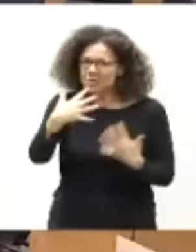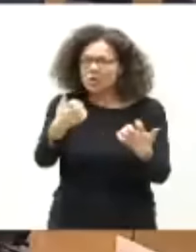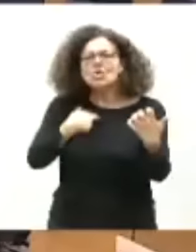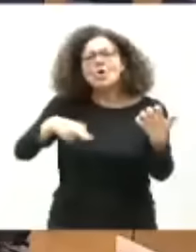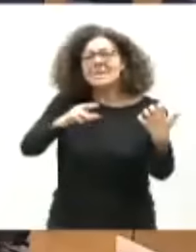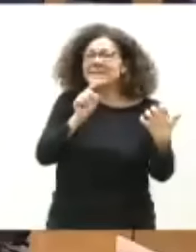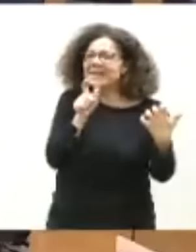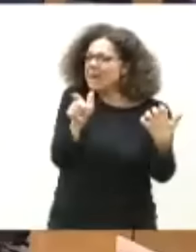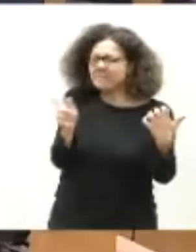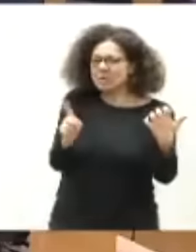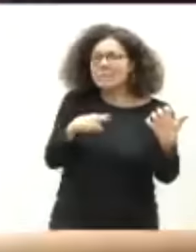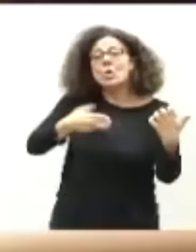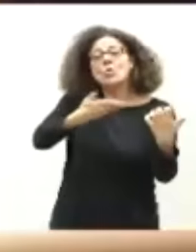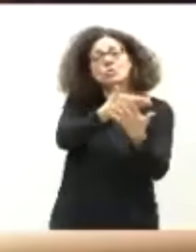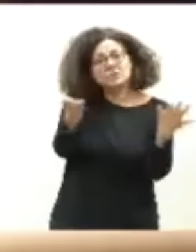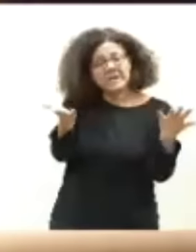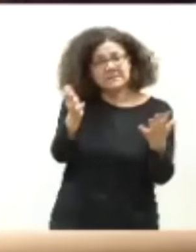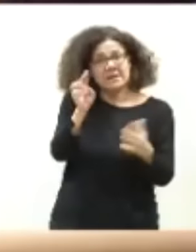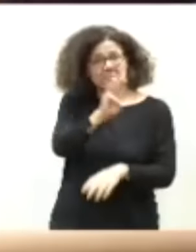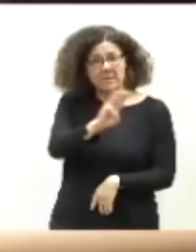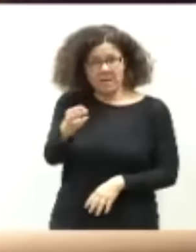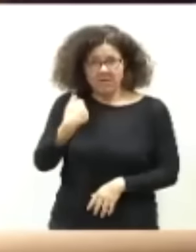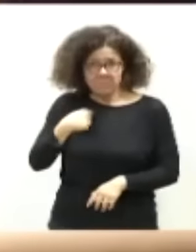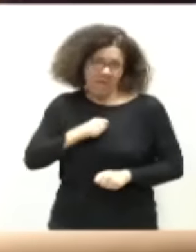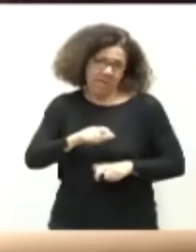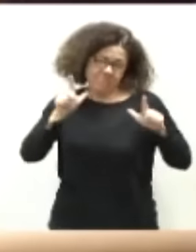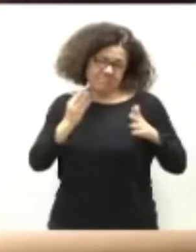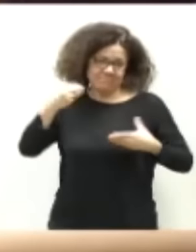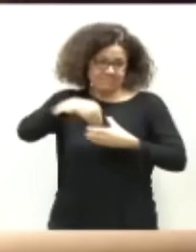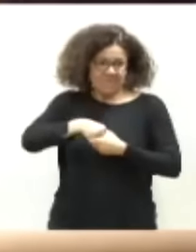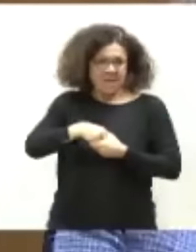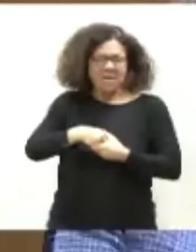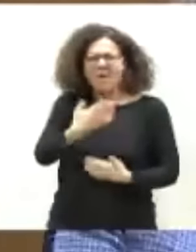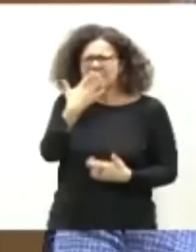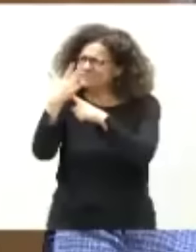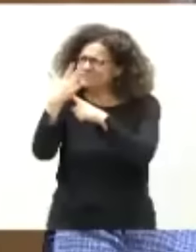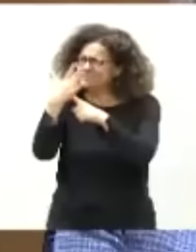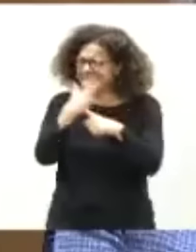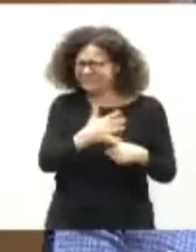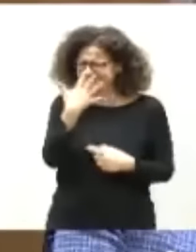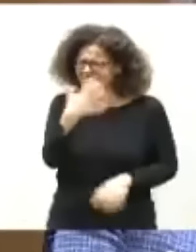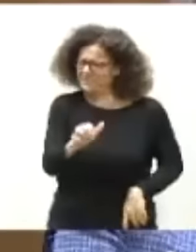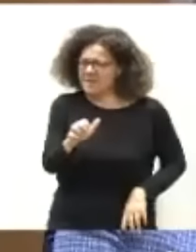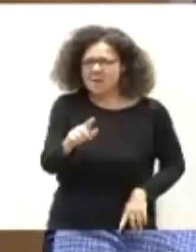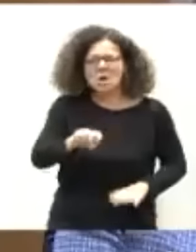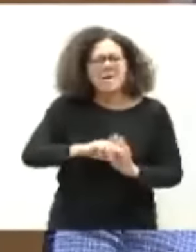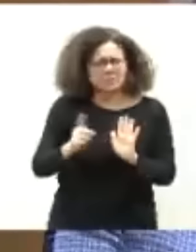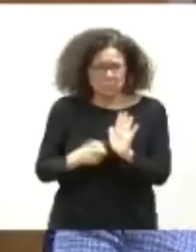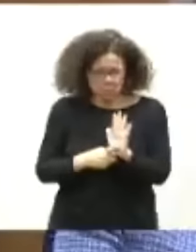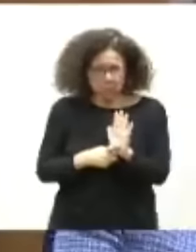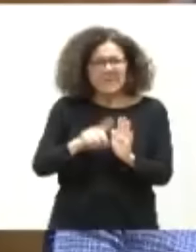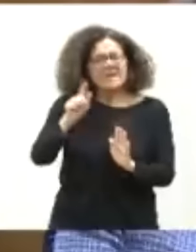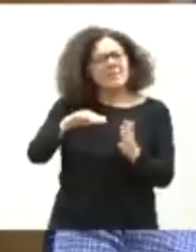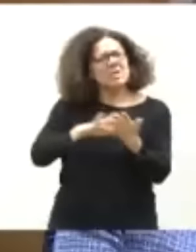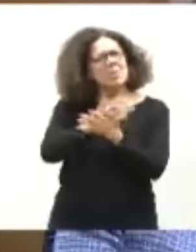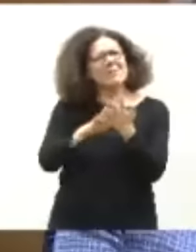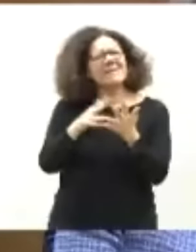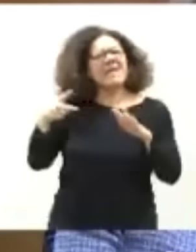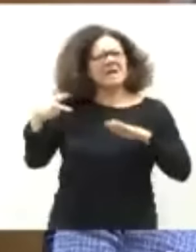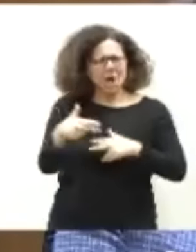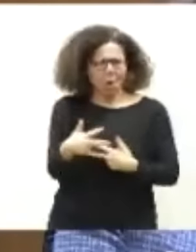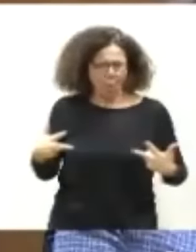ustedes, señorías del Partido Popular, han quedado retratadas en ellas. Menosprecio absoluto. Y, señor Camps, le voy a hablar de recortes